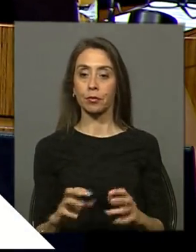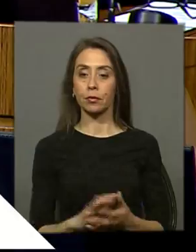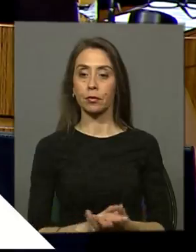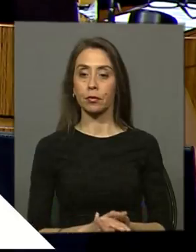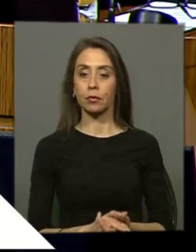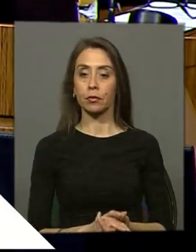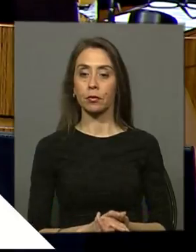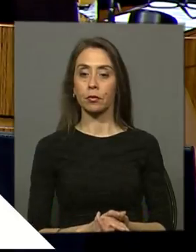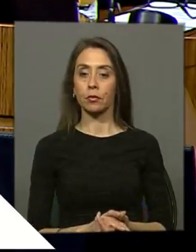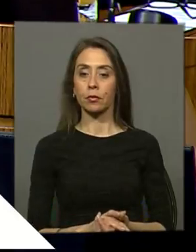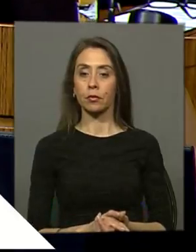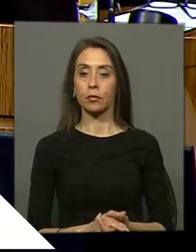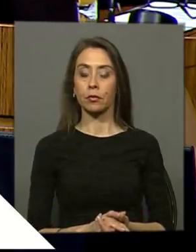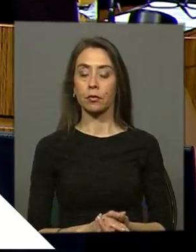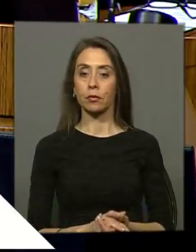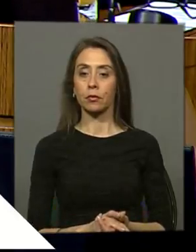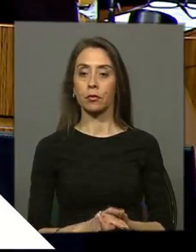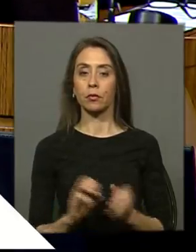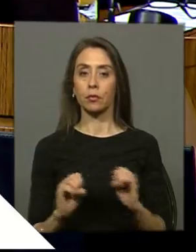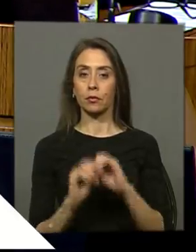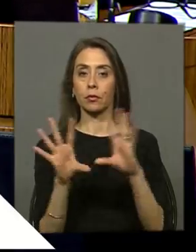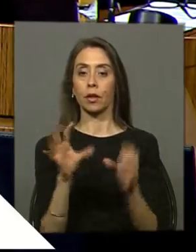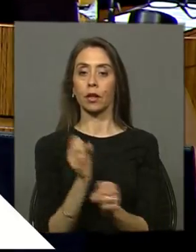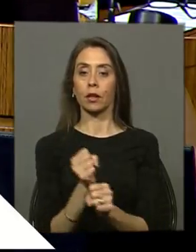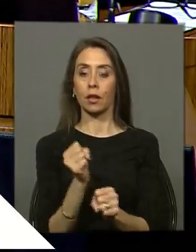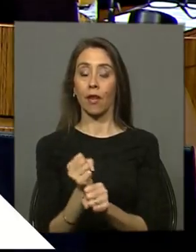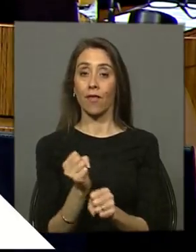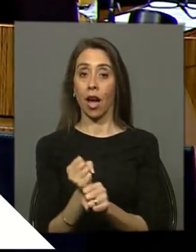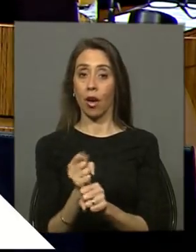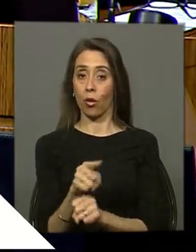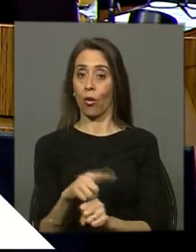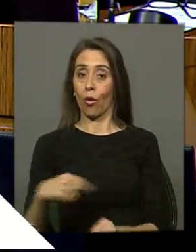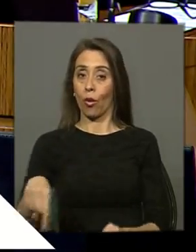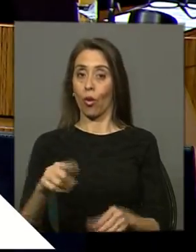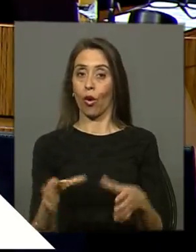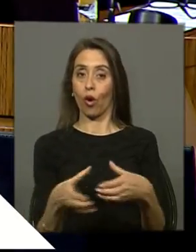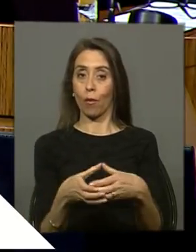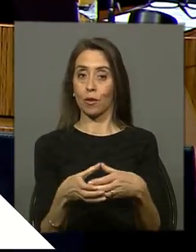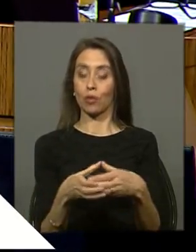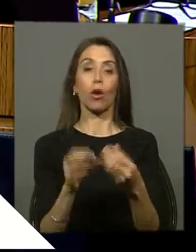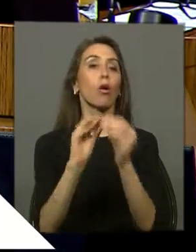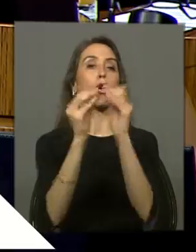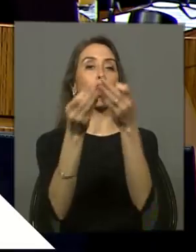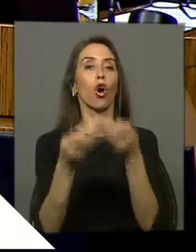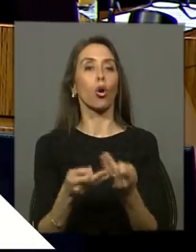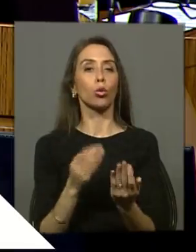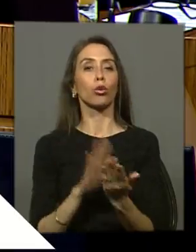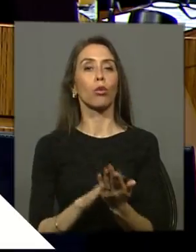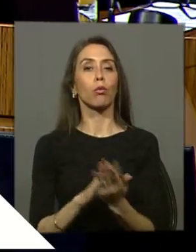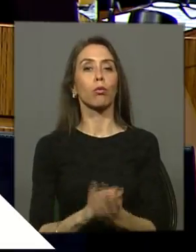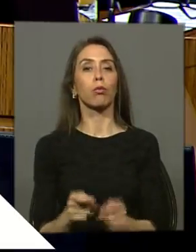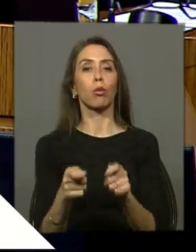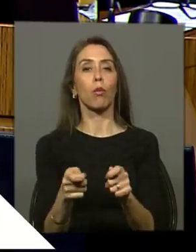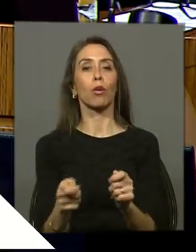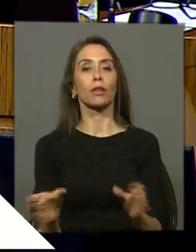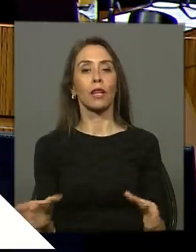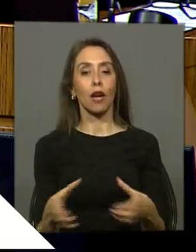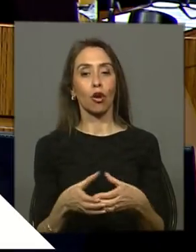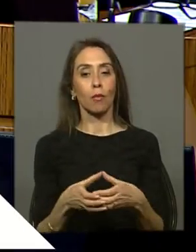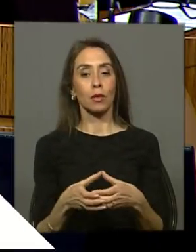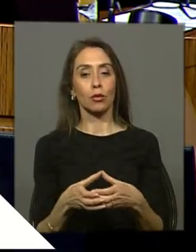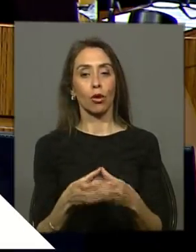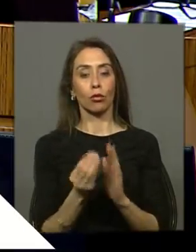aclarar no solo el trabajo de la comisión sino las conclusiones y las propuestas que la comisión ha